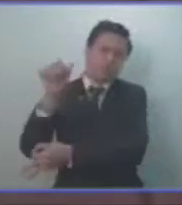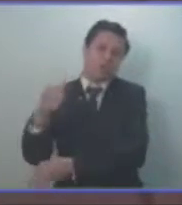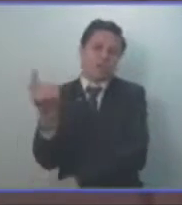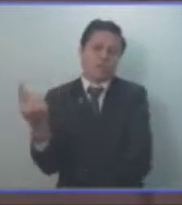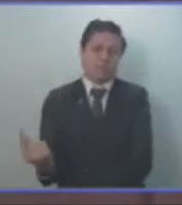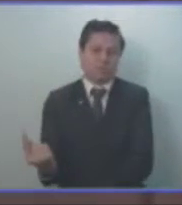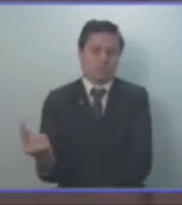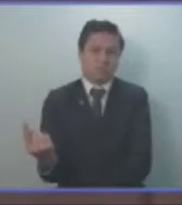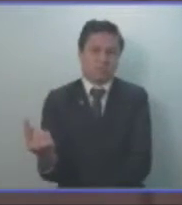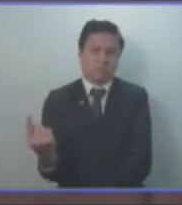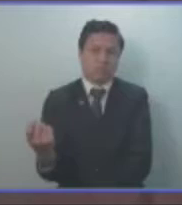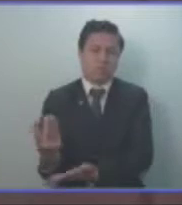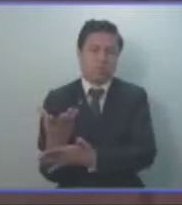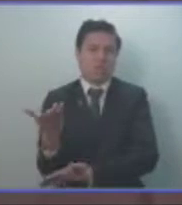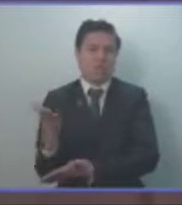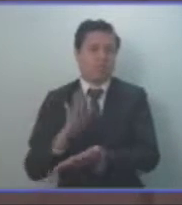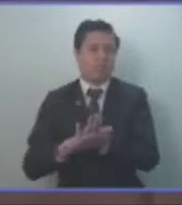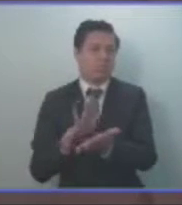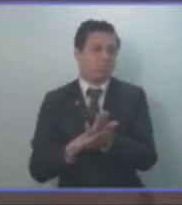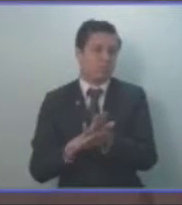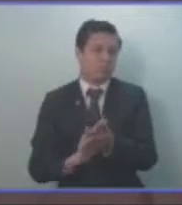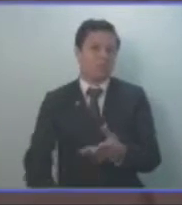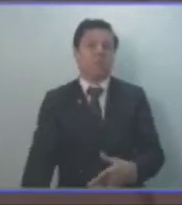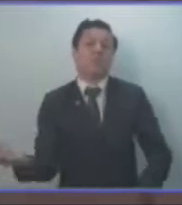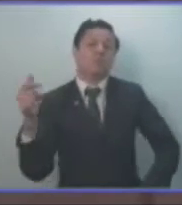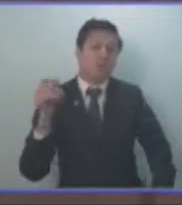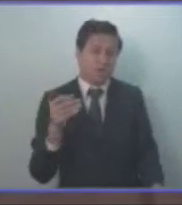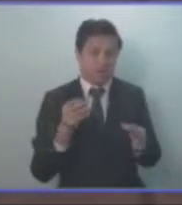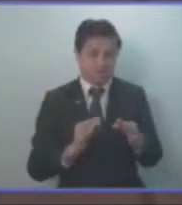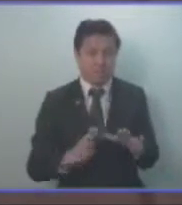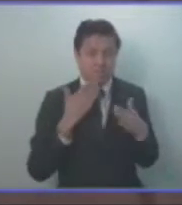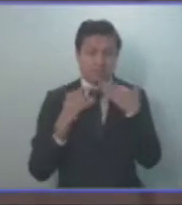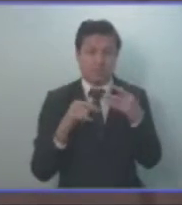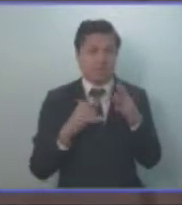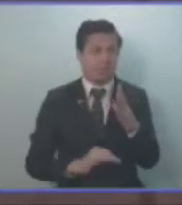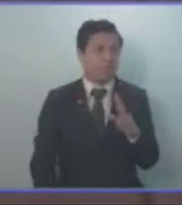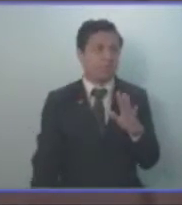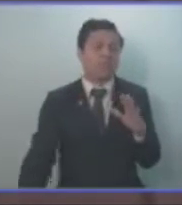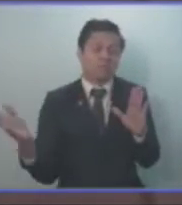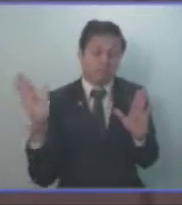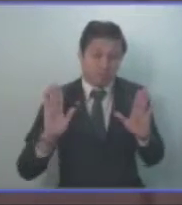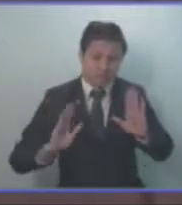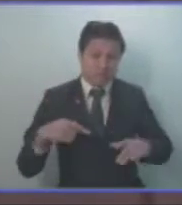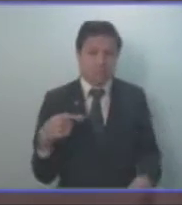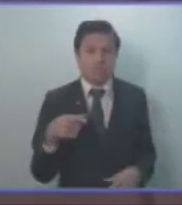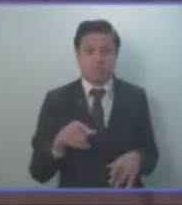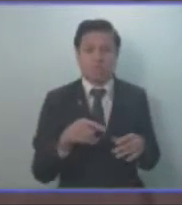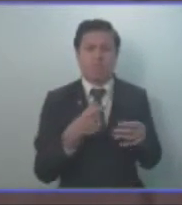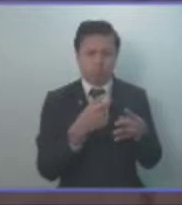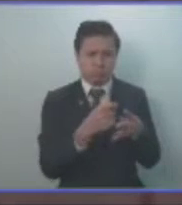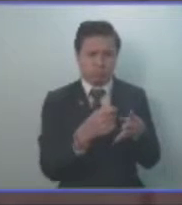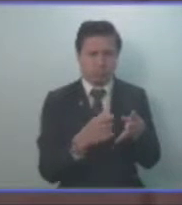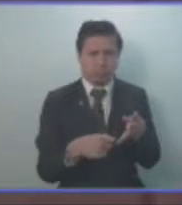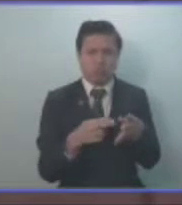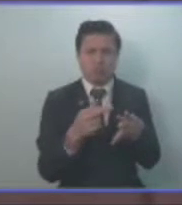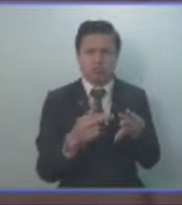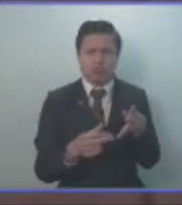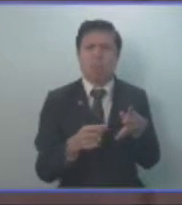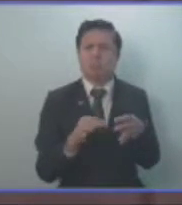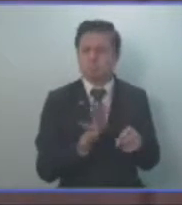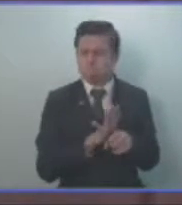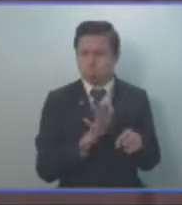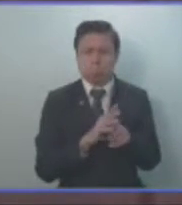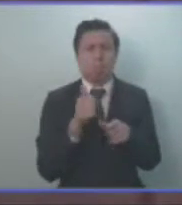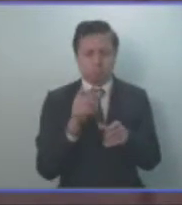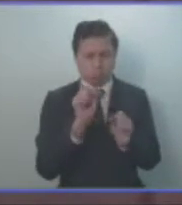dicho servicio, en cualquiera de las modalidades descritas en dicha ley, siempre y cuando aquellos cumplan con todos los requisitos exigidos